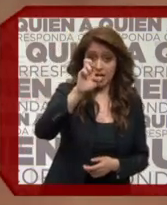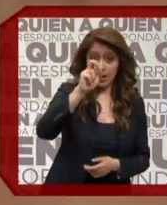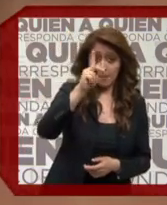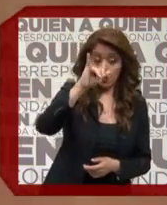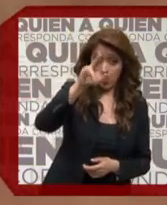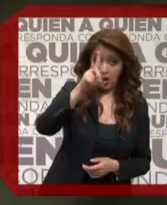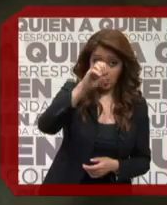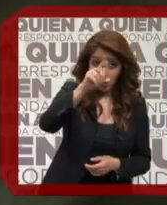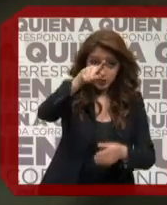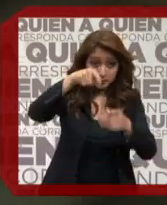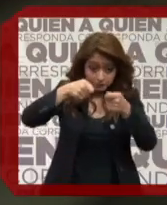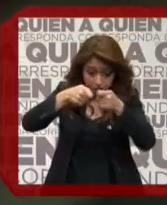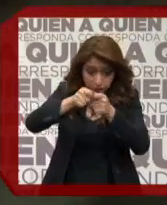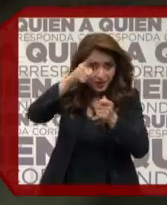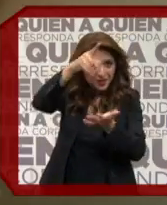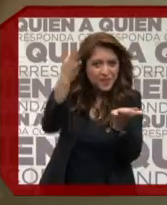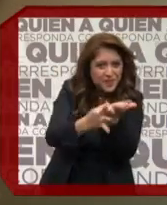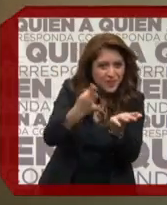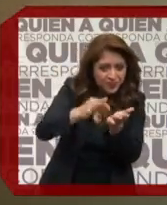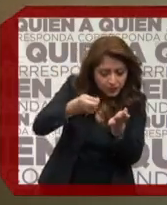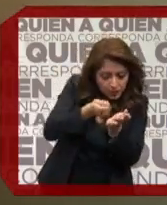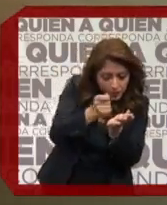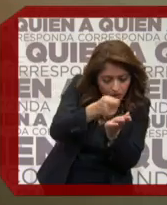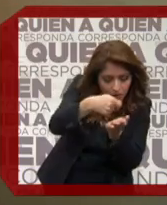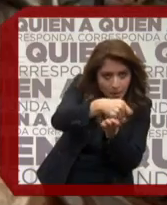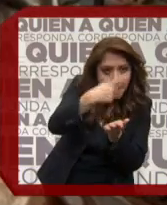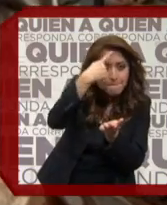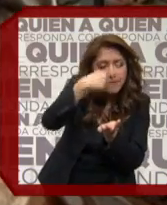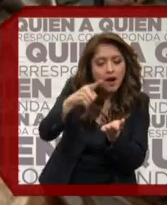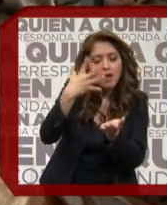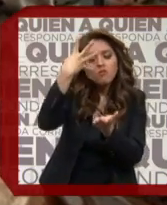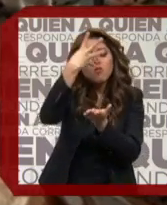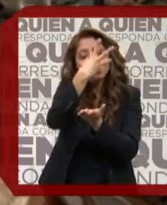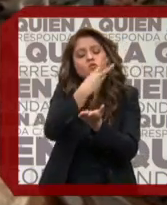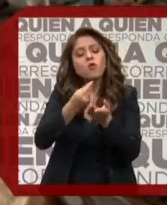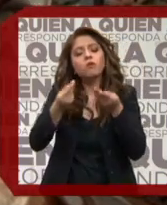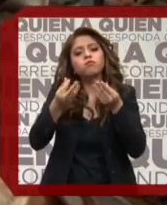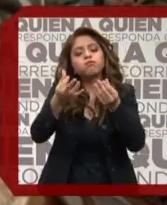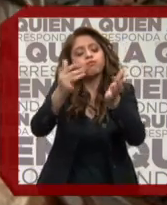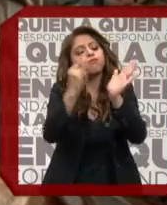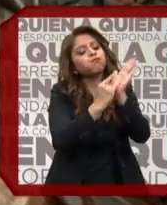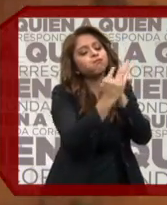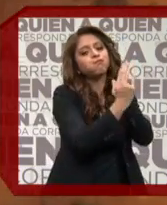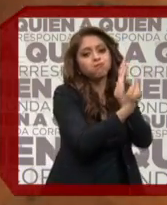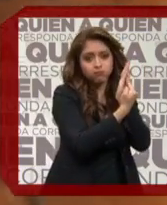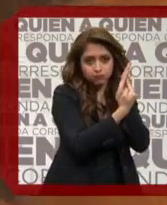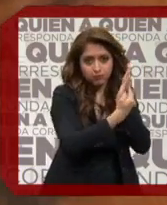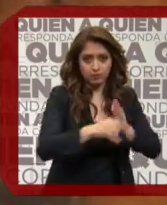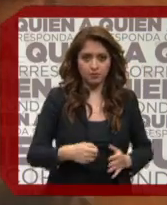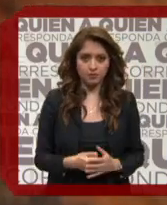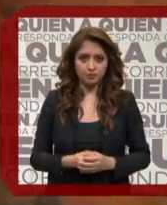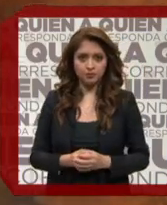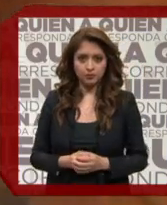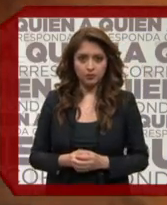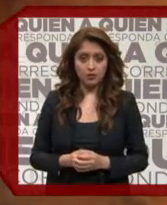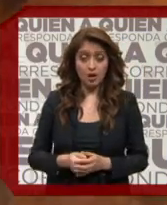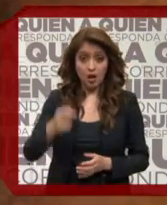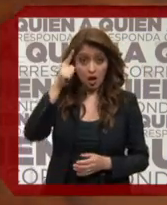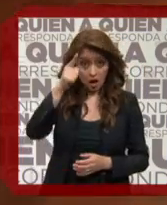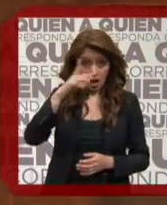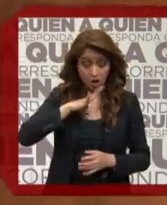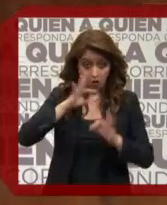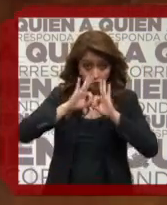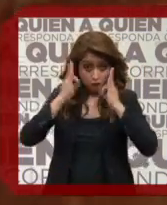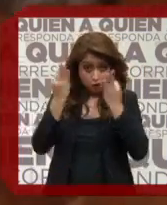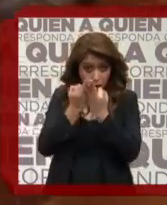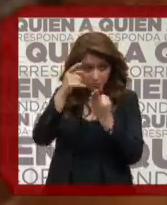aluminio, esto con el fin de agregarle un toque de elegancia. Hay una herramienta que yo implementé para perforar, es una perforación